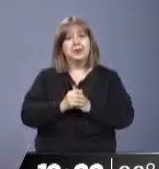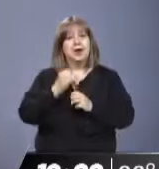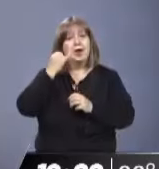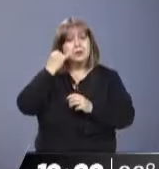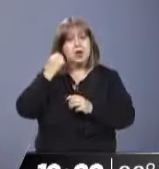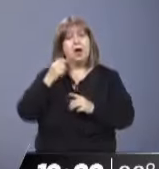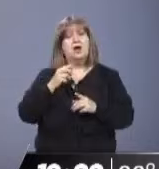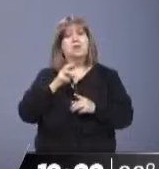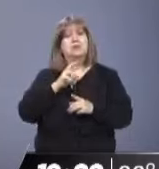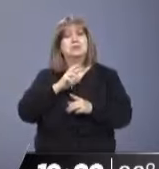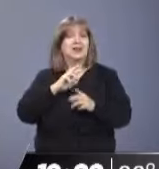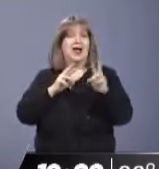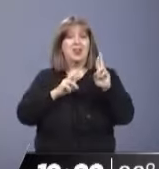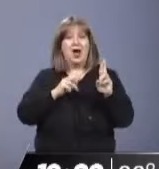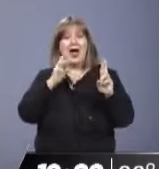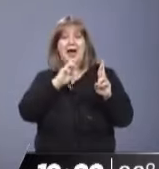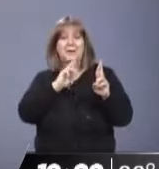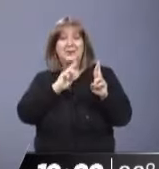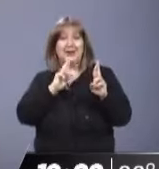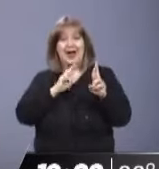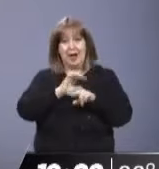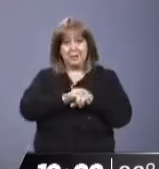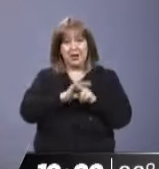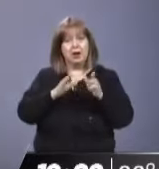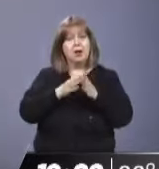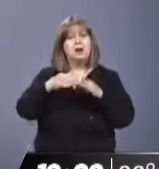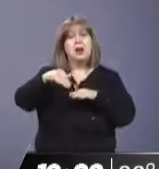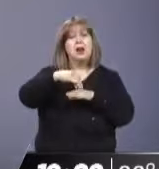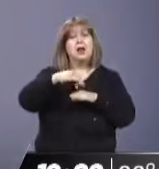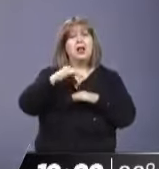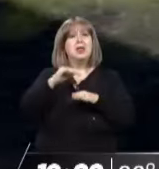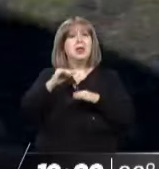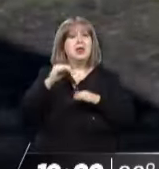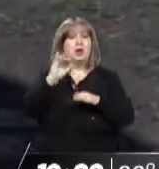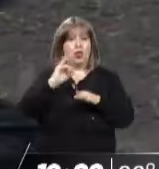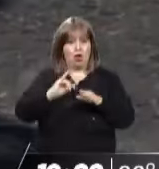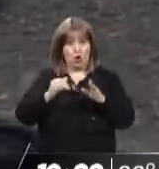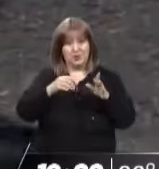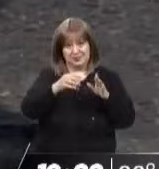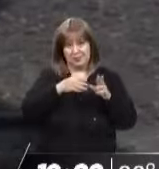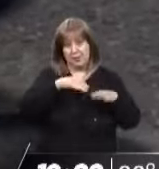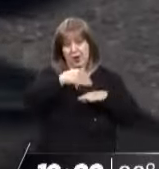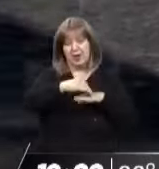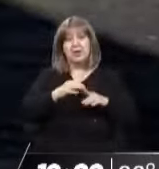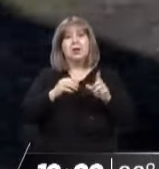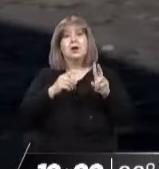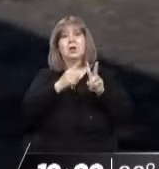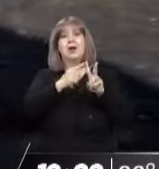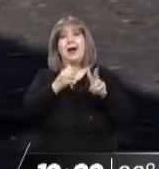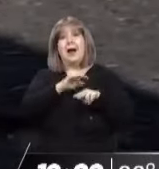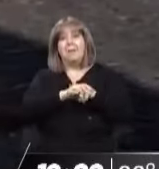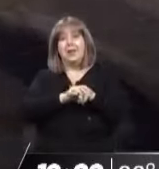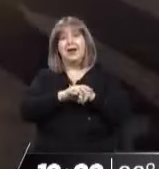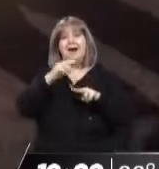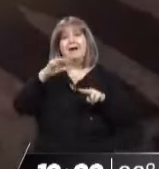Abigail había salido con dos amigas a un bar ubicado en Avenida Godoy Cruz de Ciudad. Una de ellas, Lourdes Cuadra, conocida como